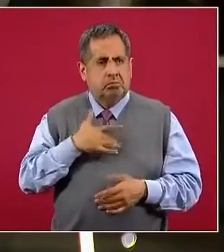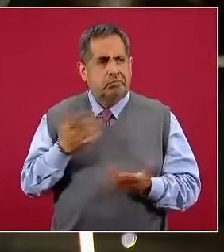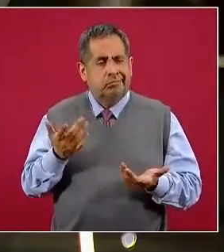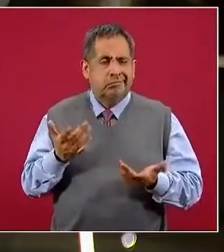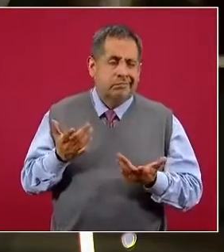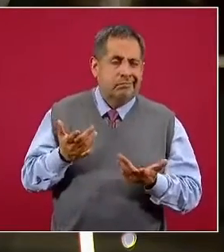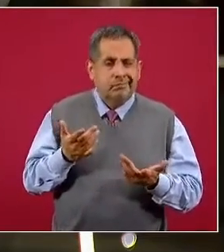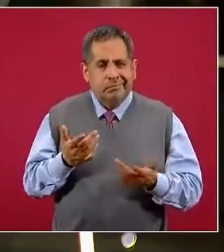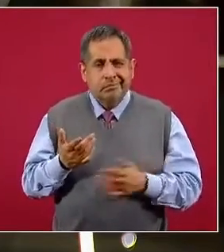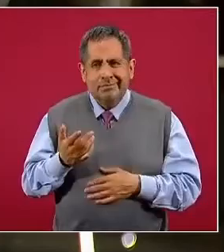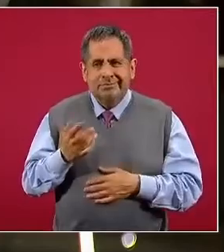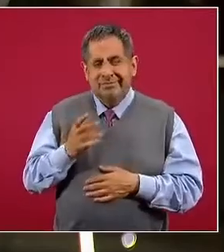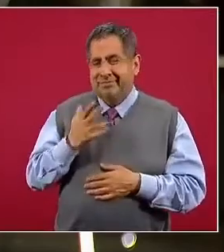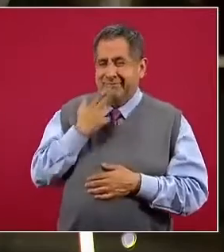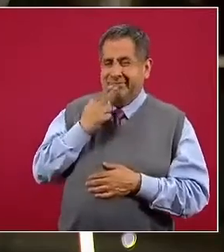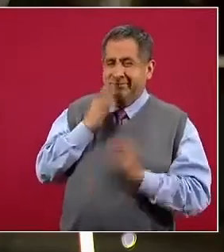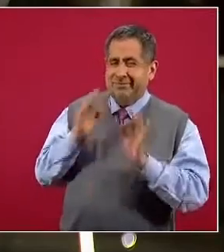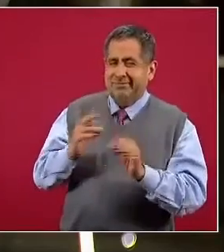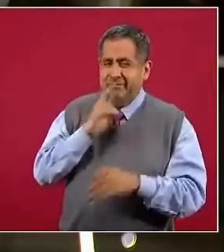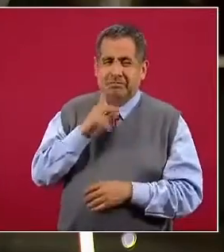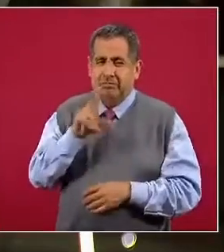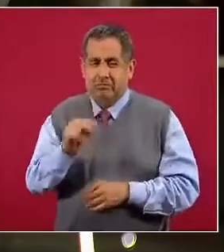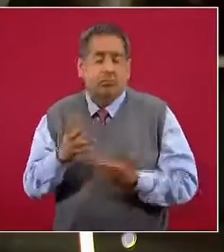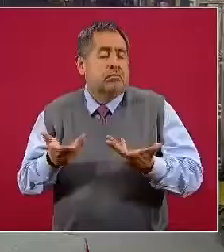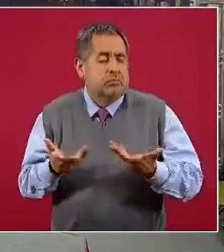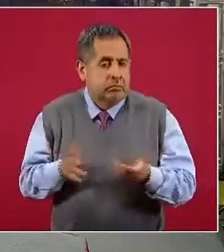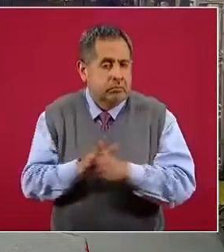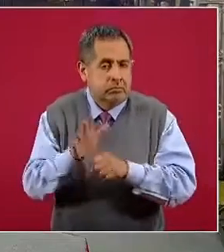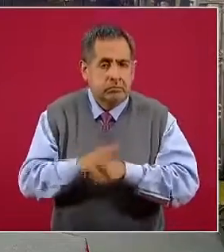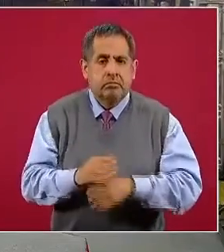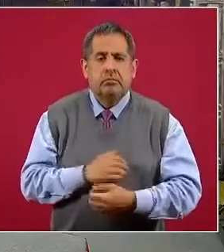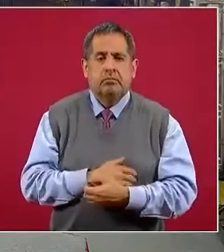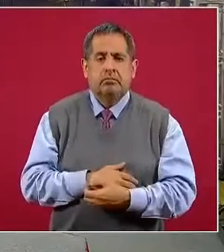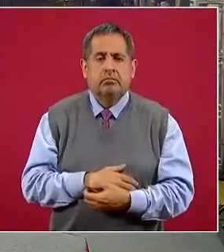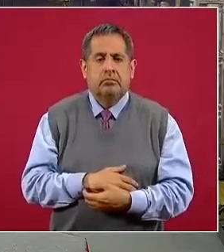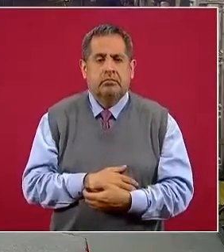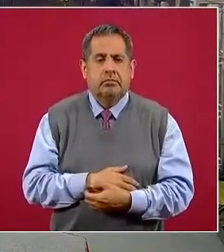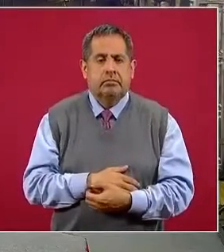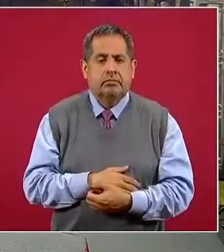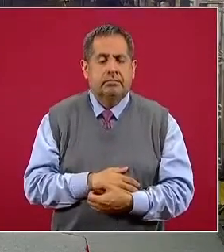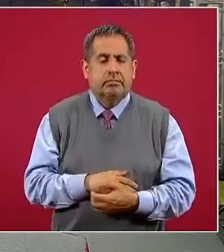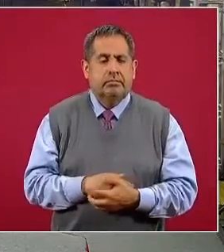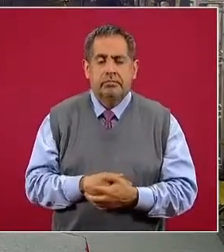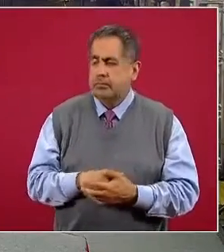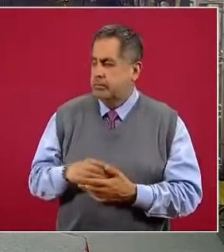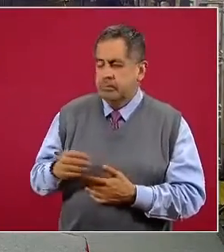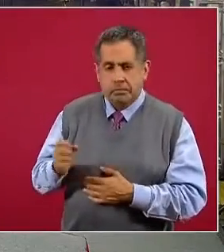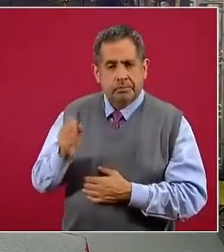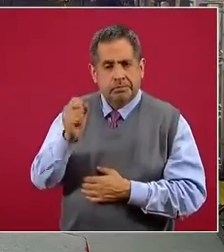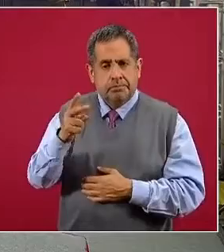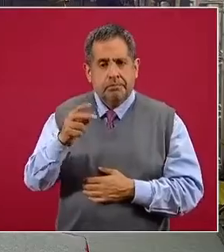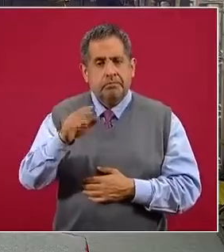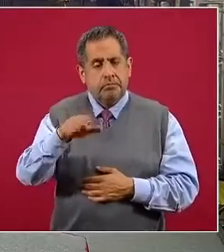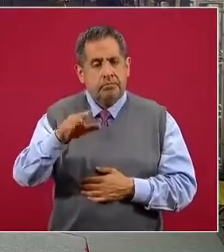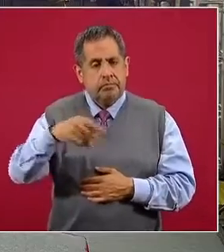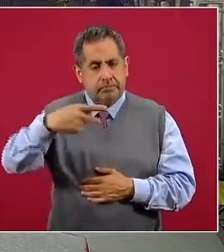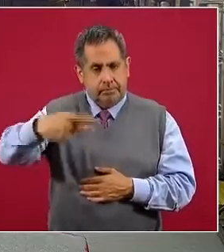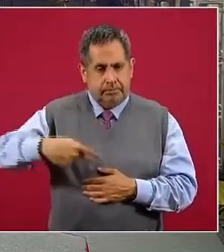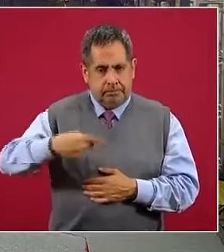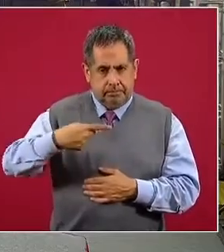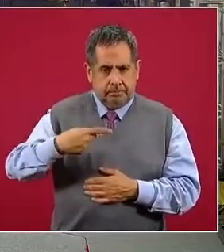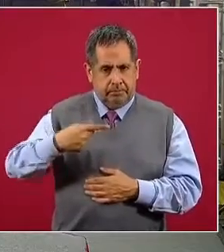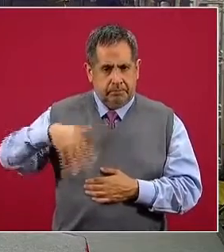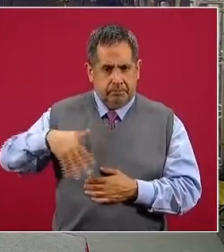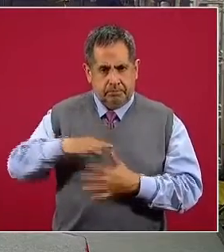poco eficaz para la humanidad. Gracias. Muchas gracias. Colegas. Ok, respecto a la pregunta que